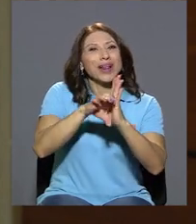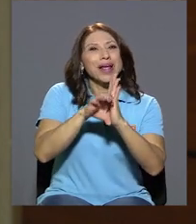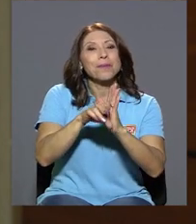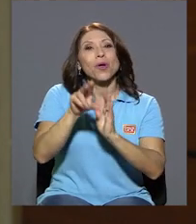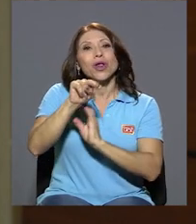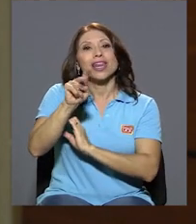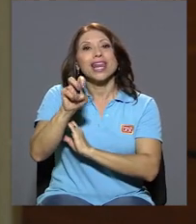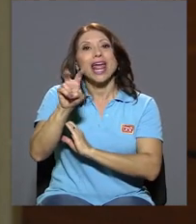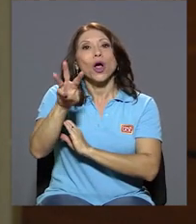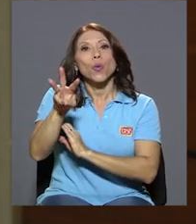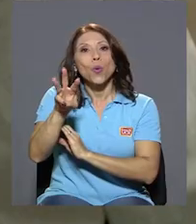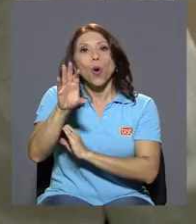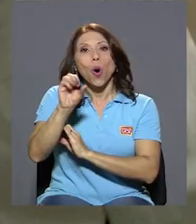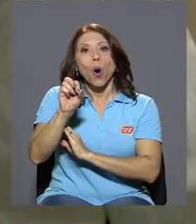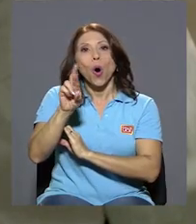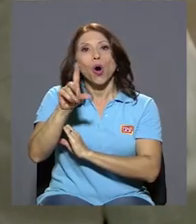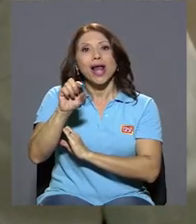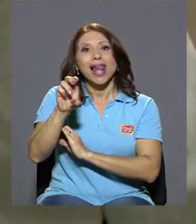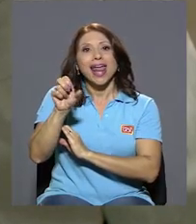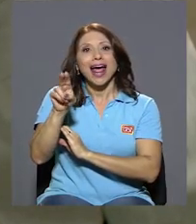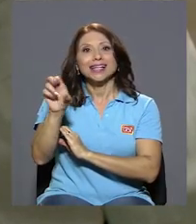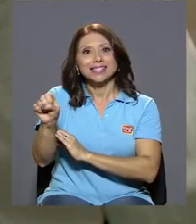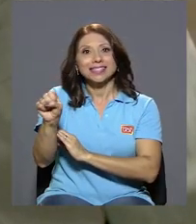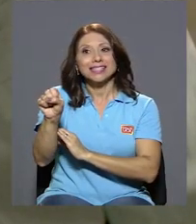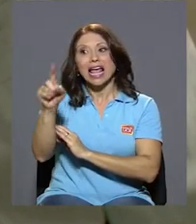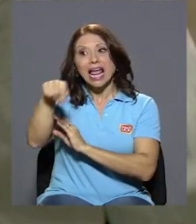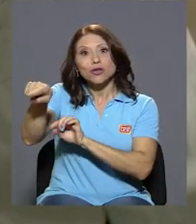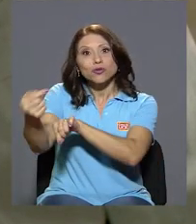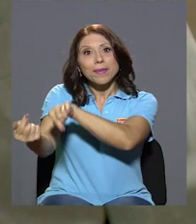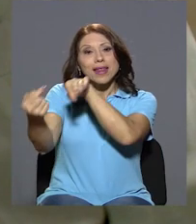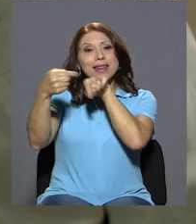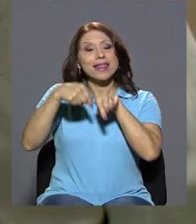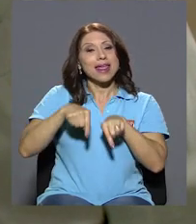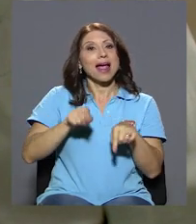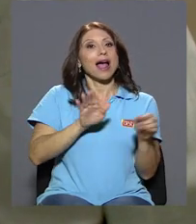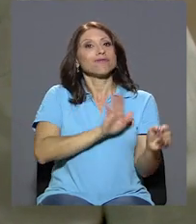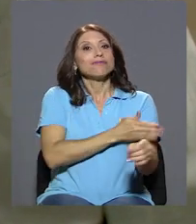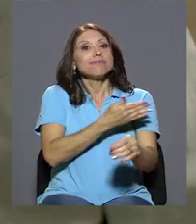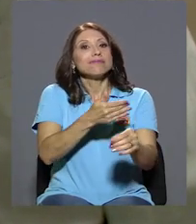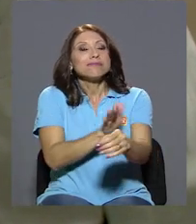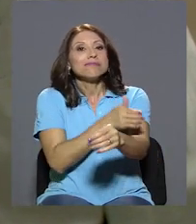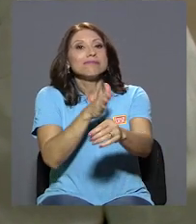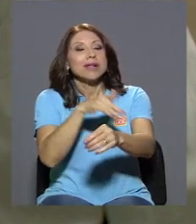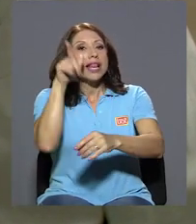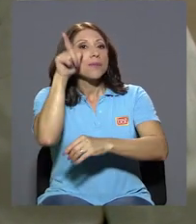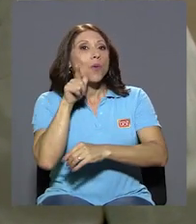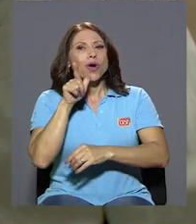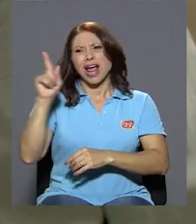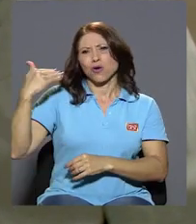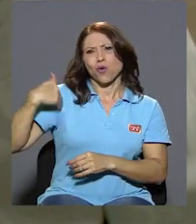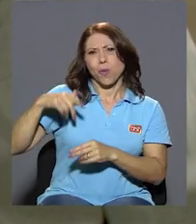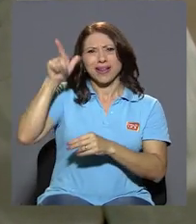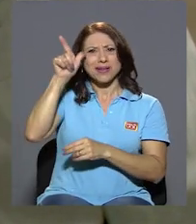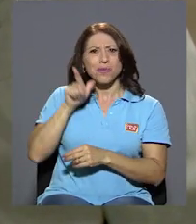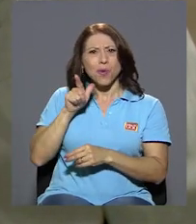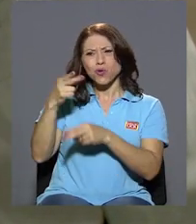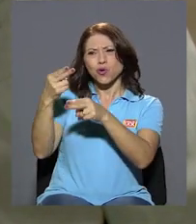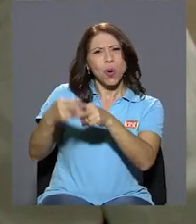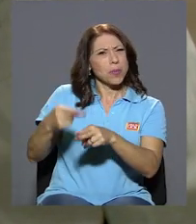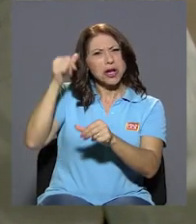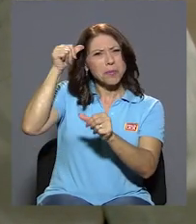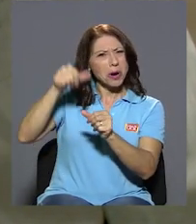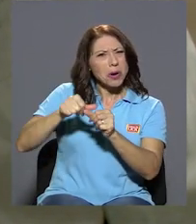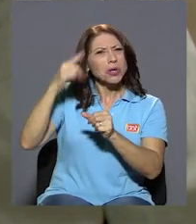venían a a hacer sus conciertos en limón tanto que hay un limonense cuyo nombre no me